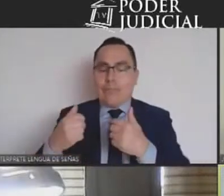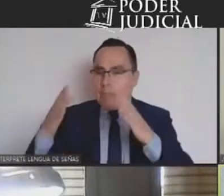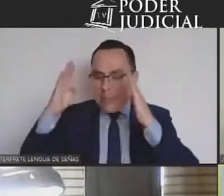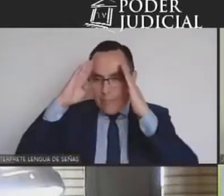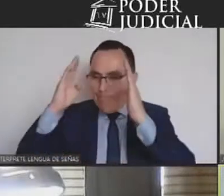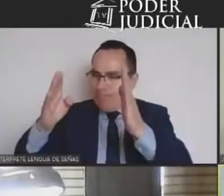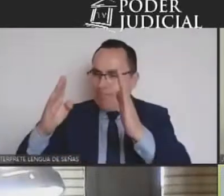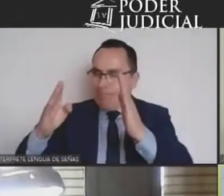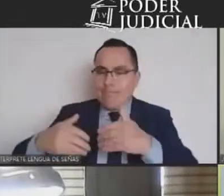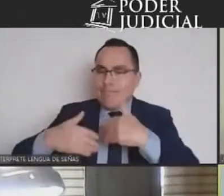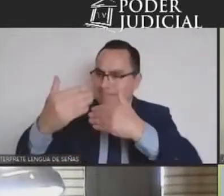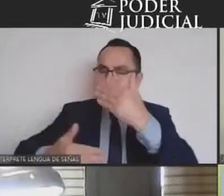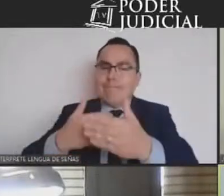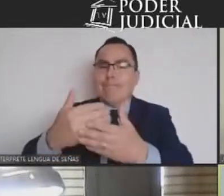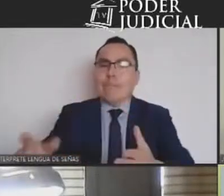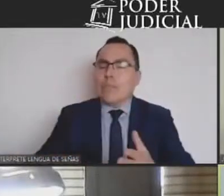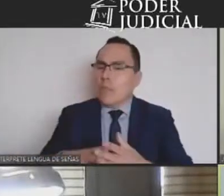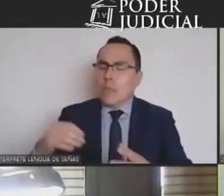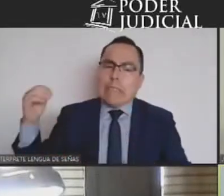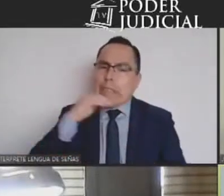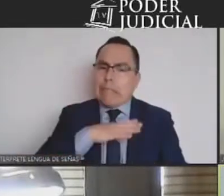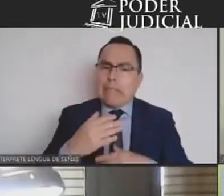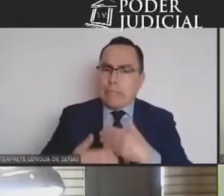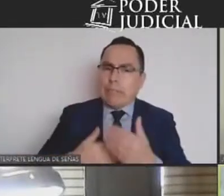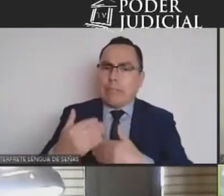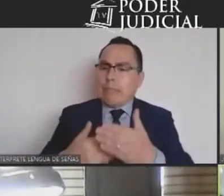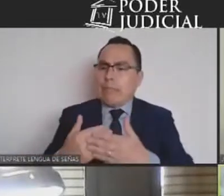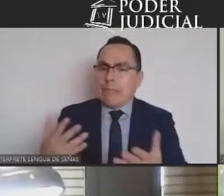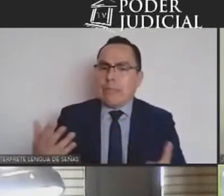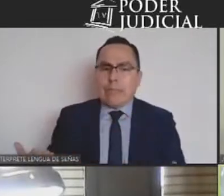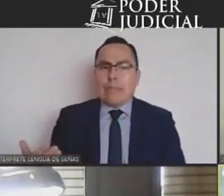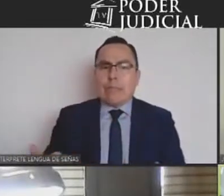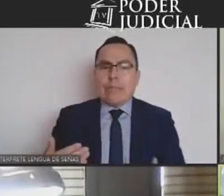atentos y actuar realmente